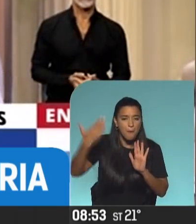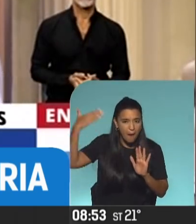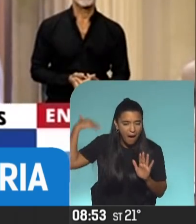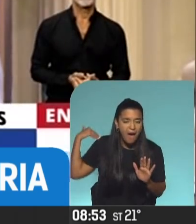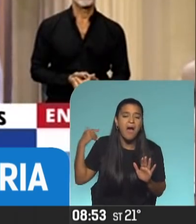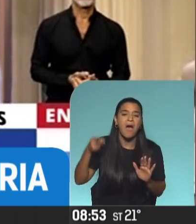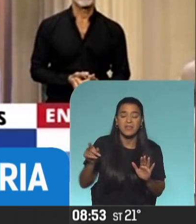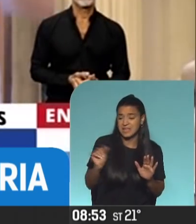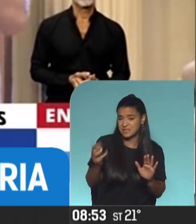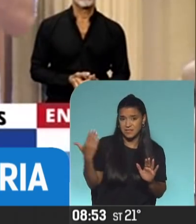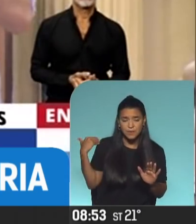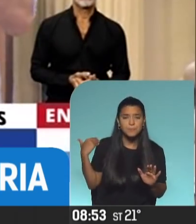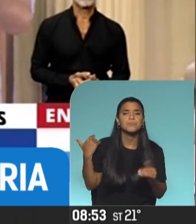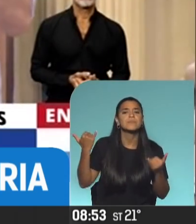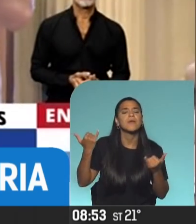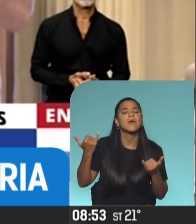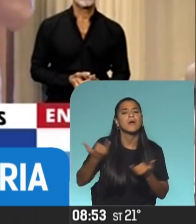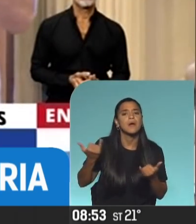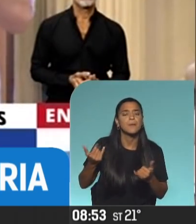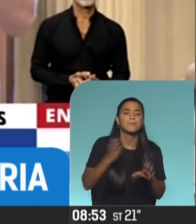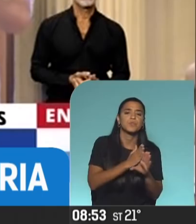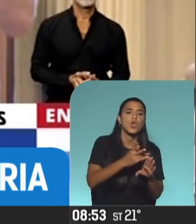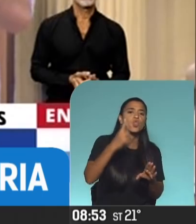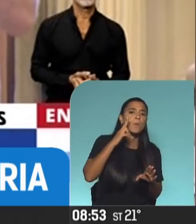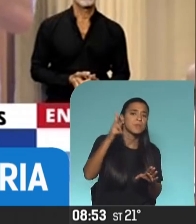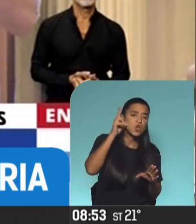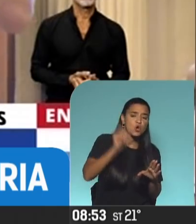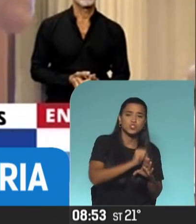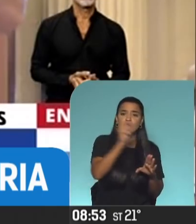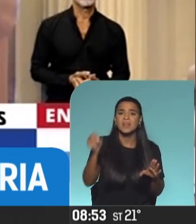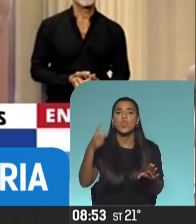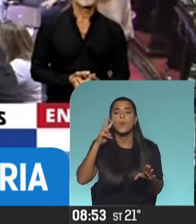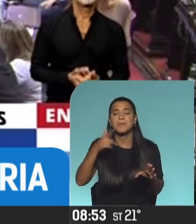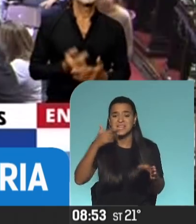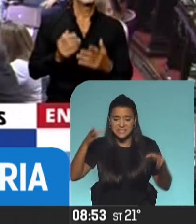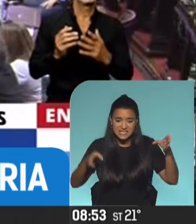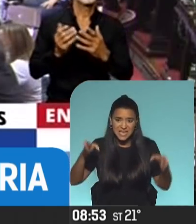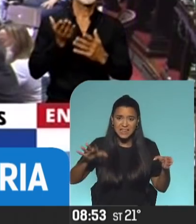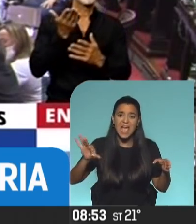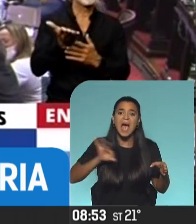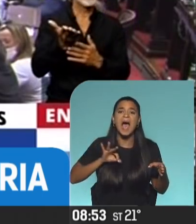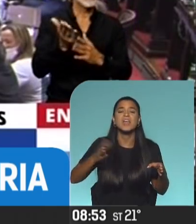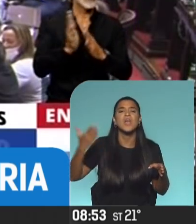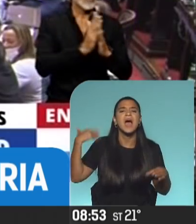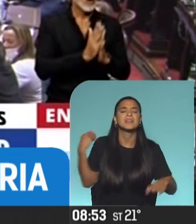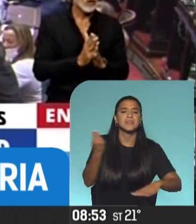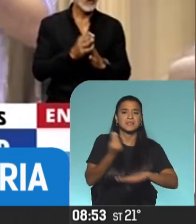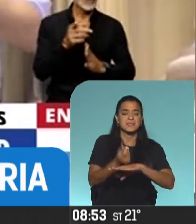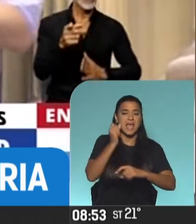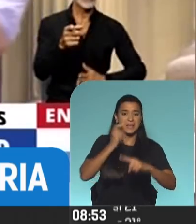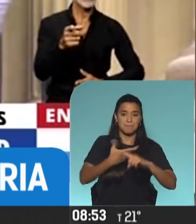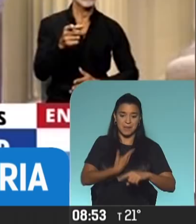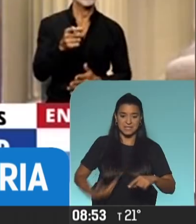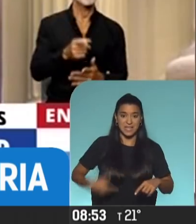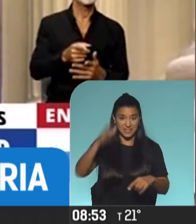en la historia reciente, estuvo vigente entre el 2008 y el 2017, en los años de la entonces presidenta de la Nación, Cristina